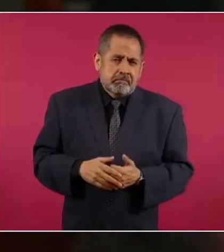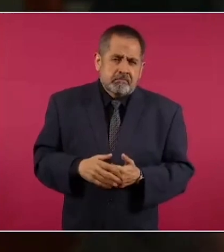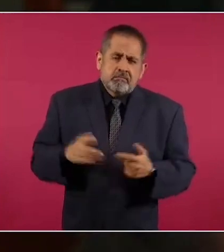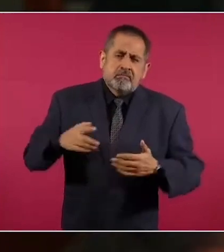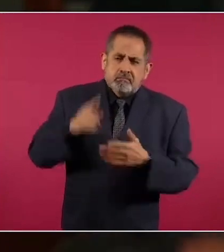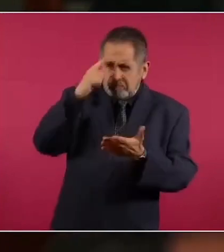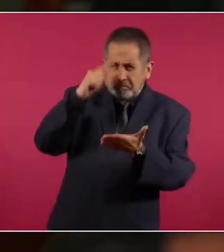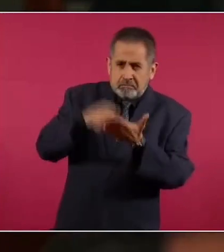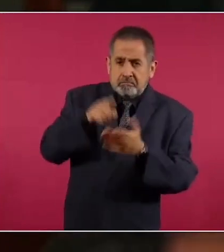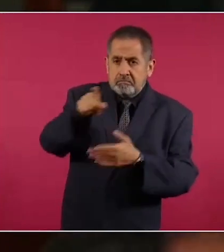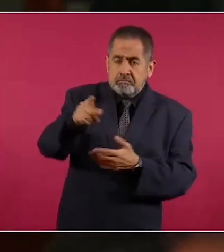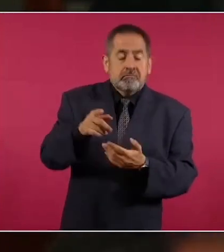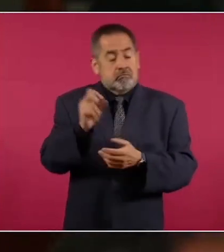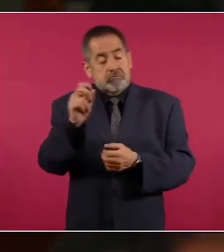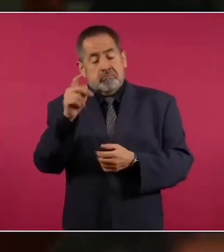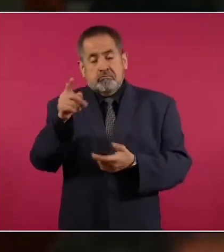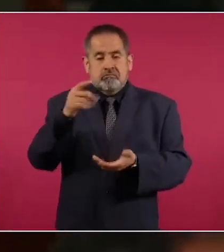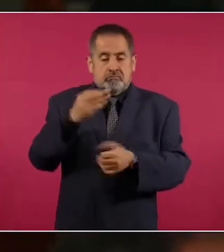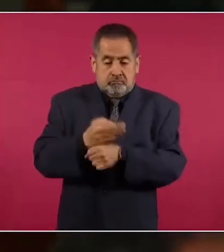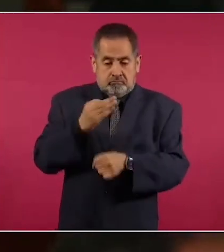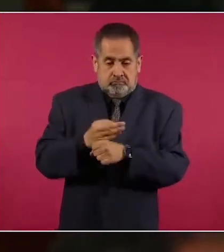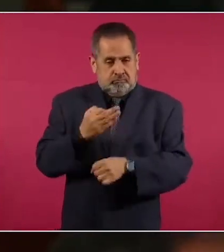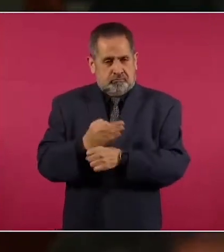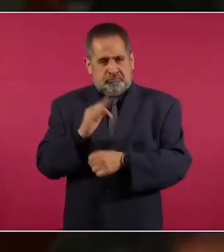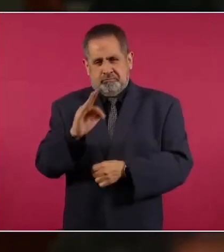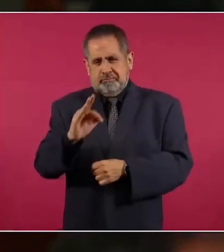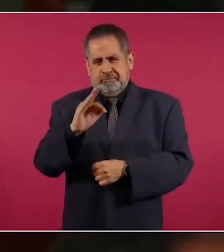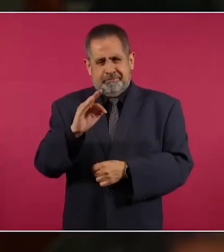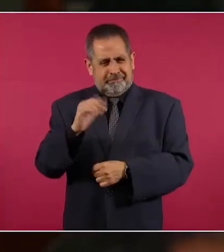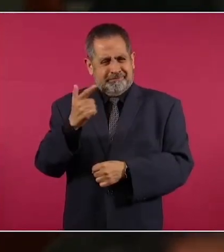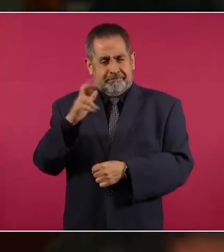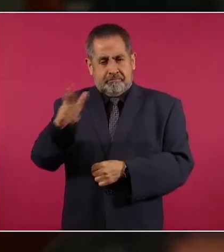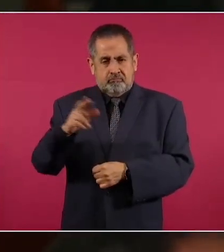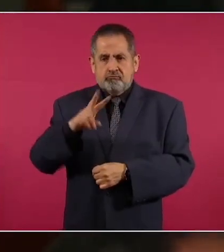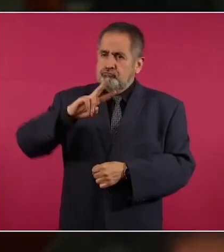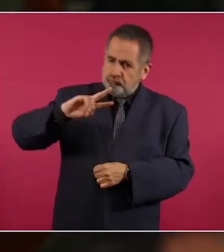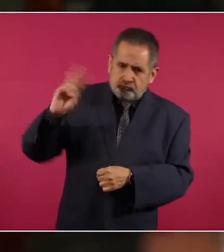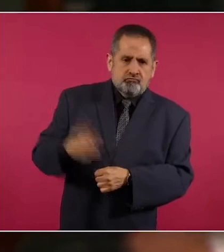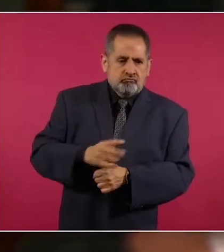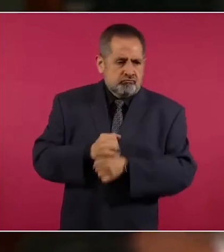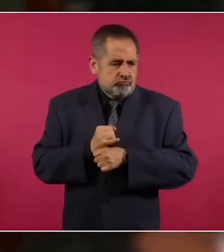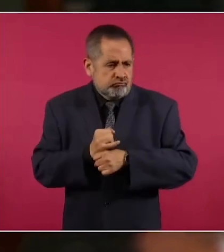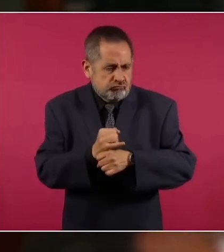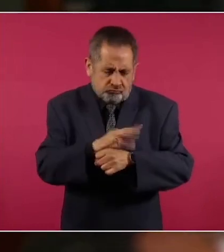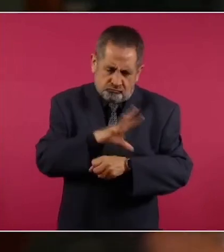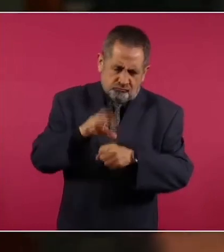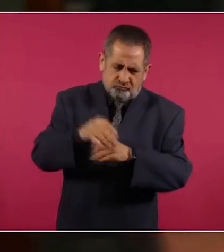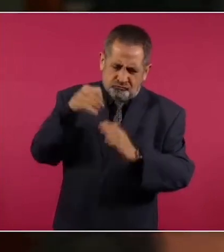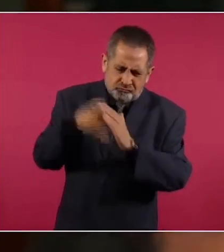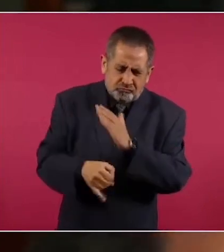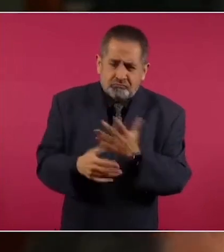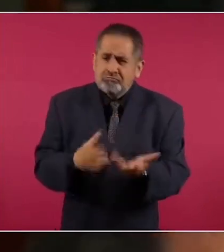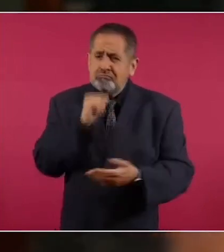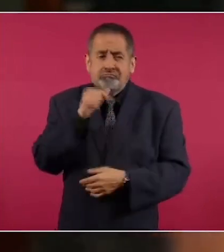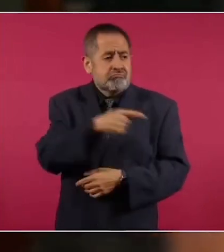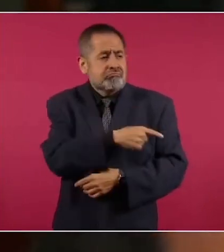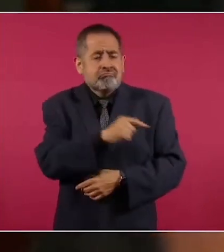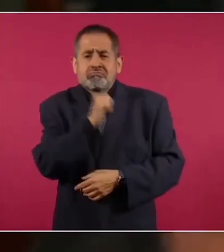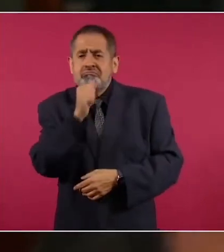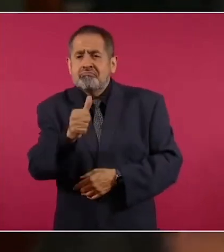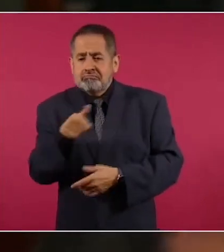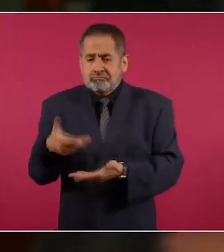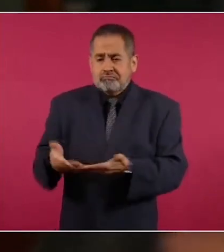digamos, que esta fiscalía hará una investigación exhaustiva y adecuada? ¿Usted